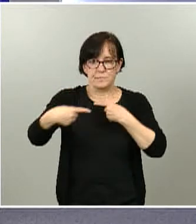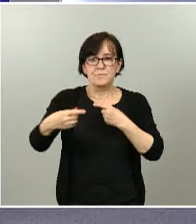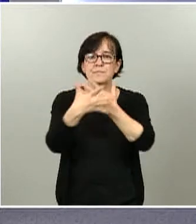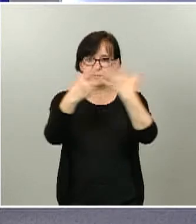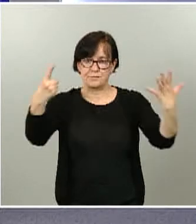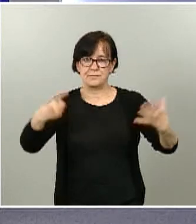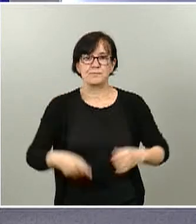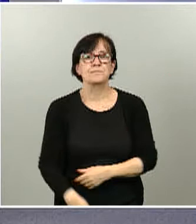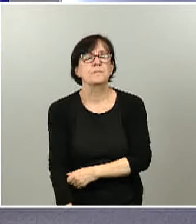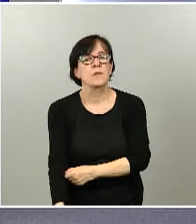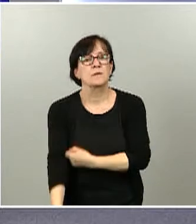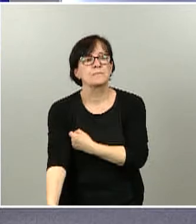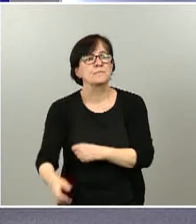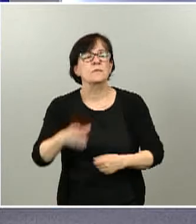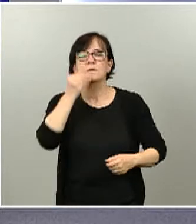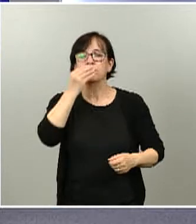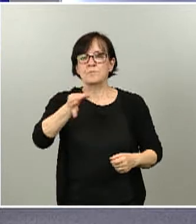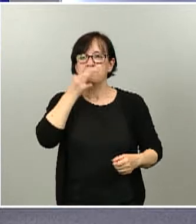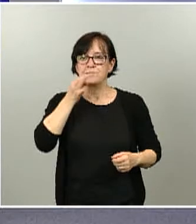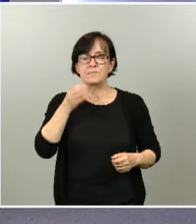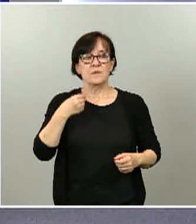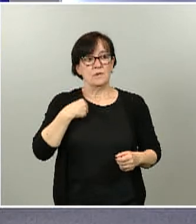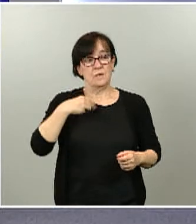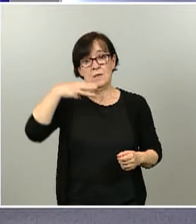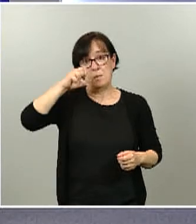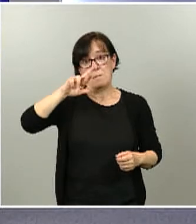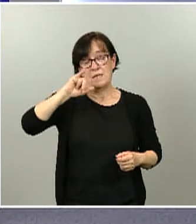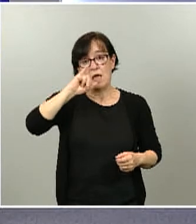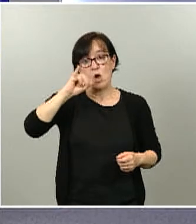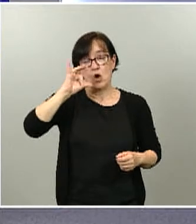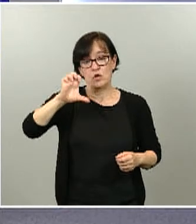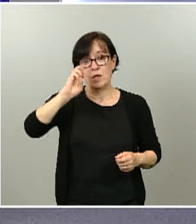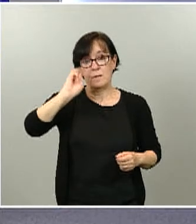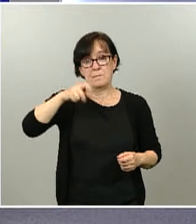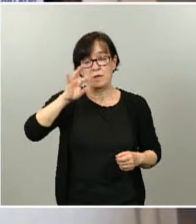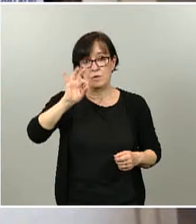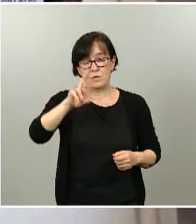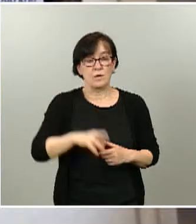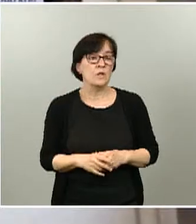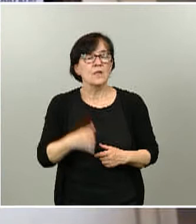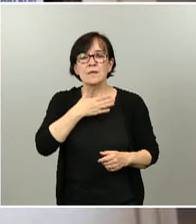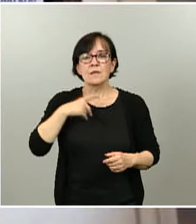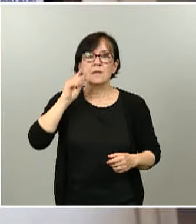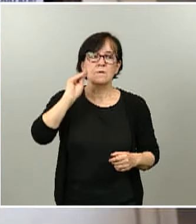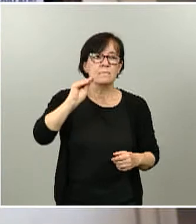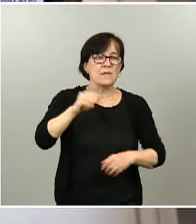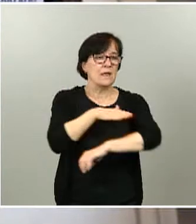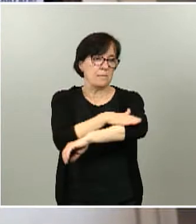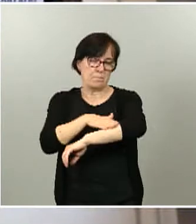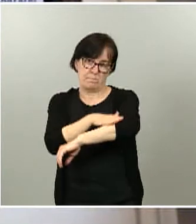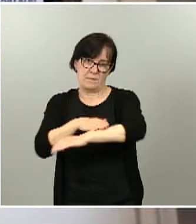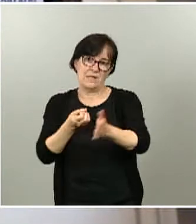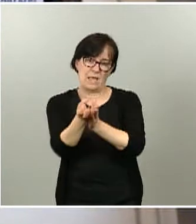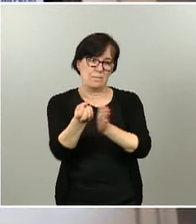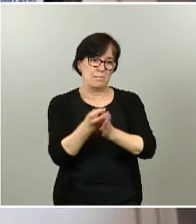Buenas tardes, ministro. Soy María José Pintor, de Diario 16. Quería preguntarle especialmente a la ministra portavoz. No